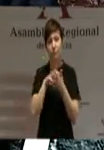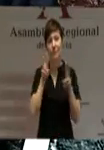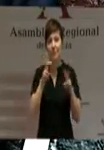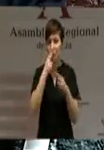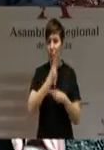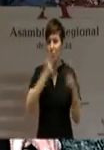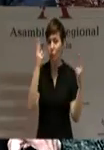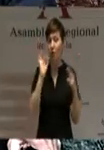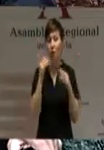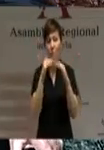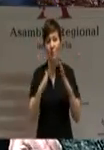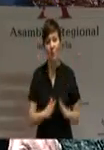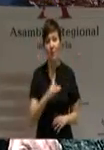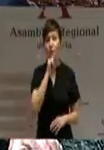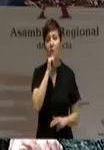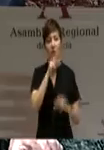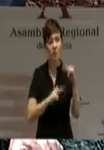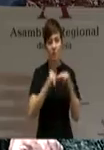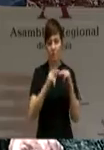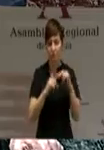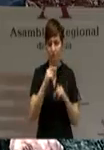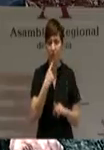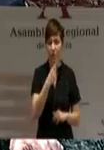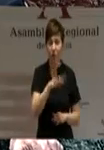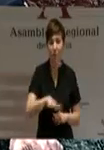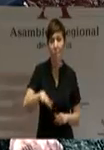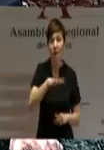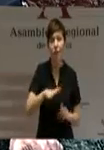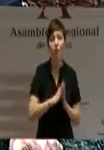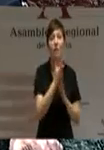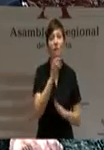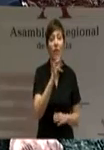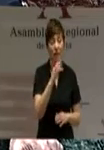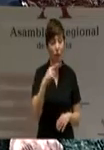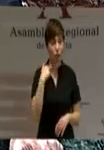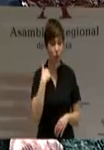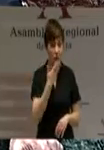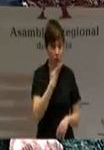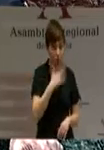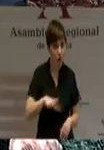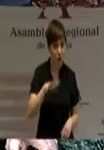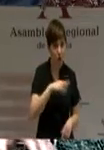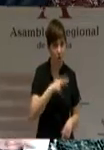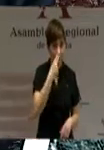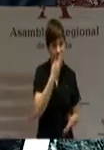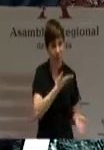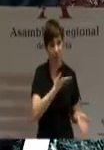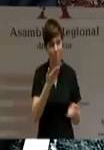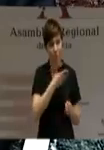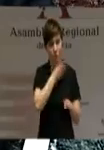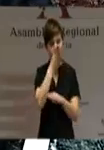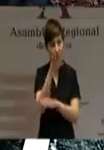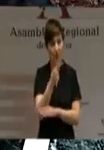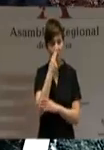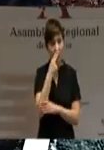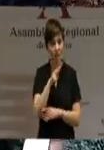o viviendas. ¿Ha estado usted en el barrio de San Fernando, en Lorca? Le invito a que se dé una vuelta y